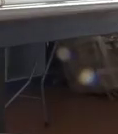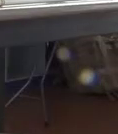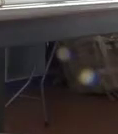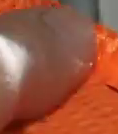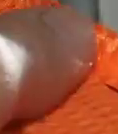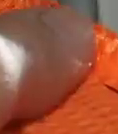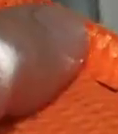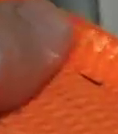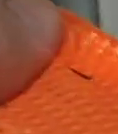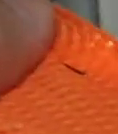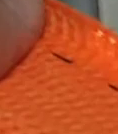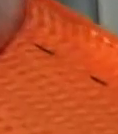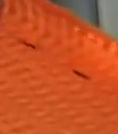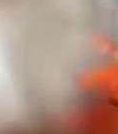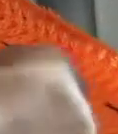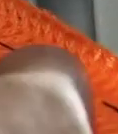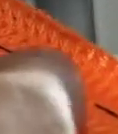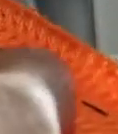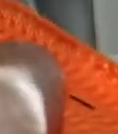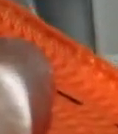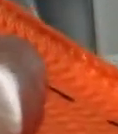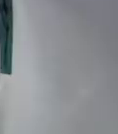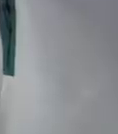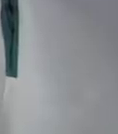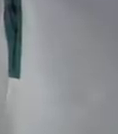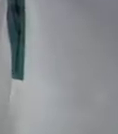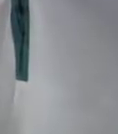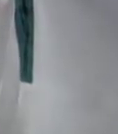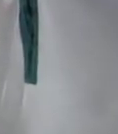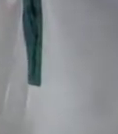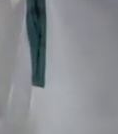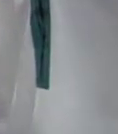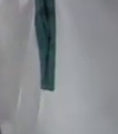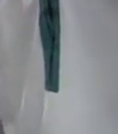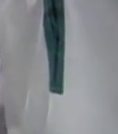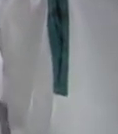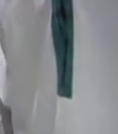gratuitas relacionadas con el diseño textil. ¡Le esperamos!